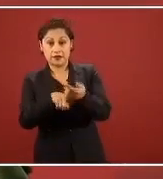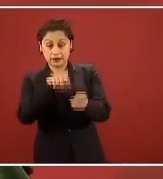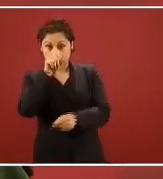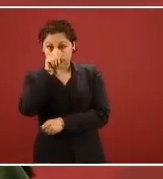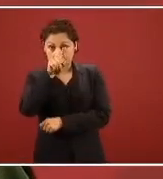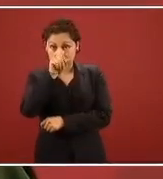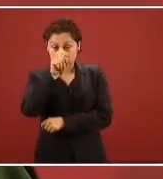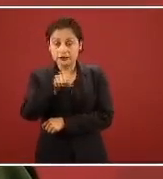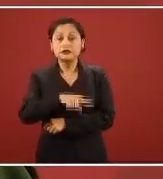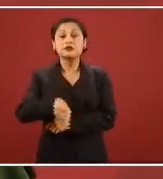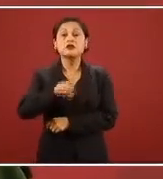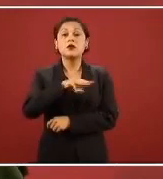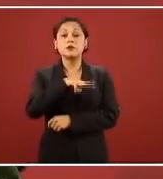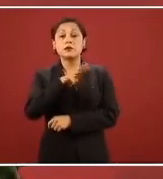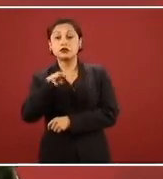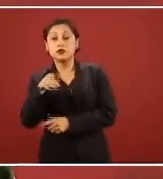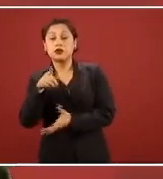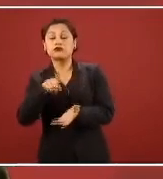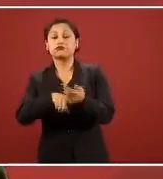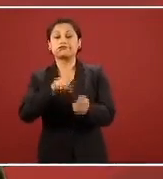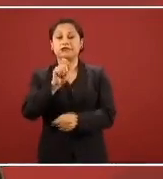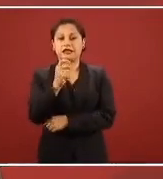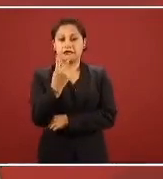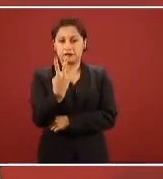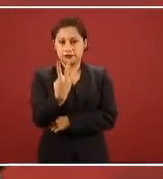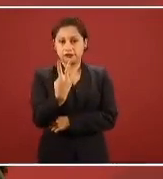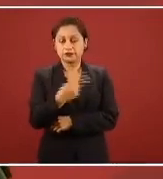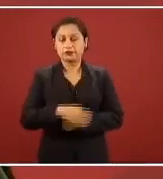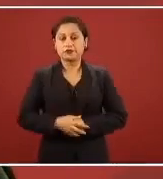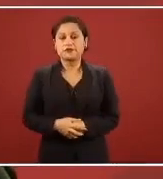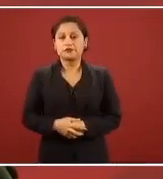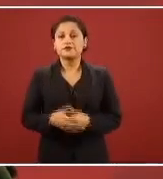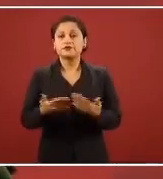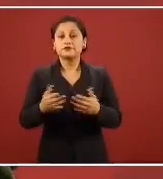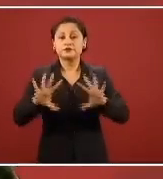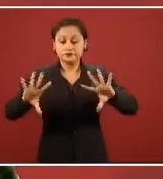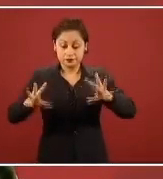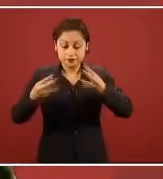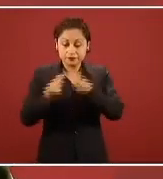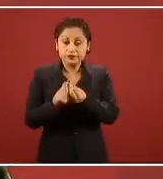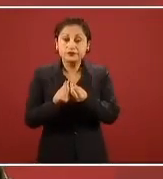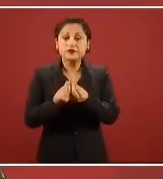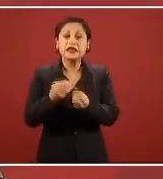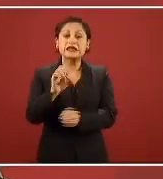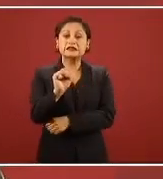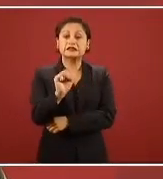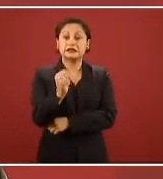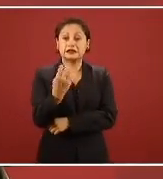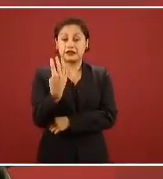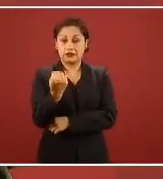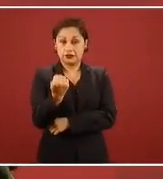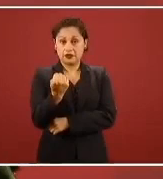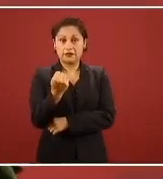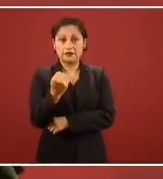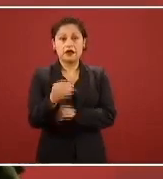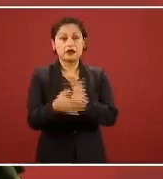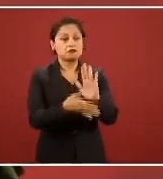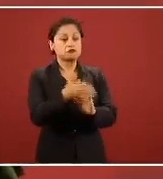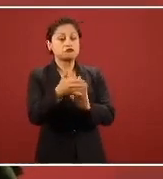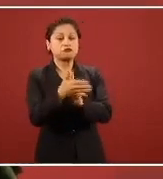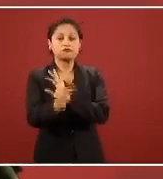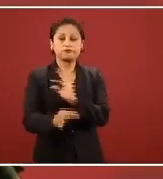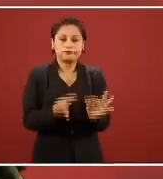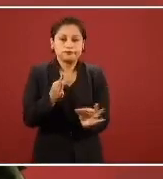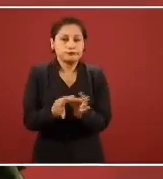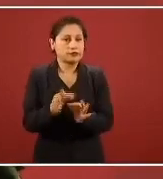22 en Michoacán. Estas 69 ya están concluidas, son las que